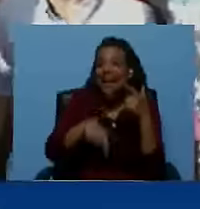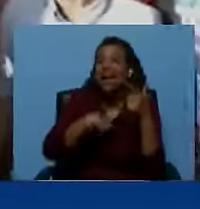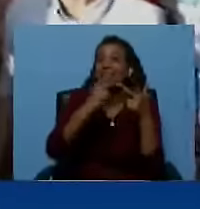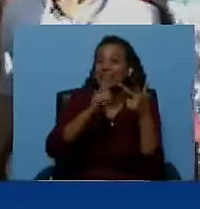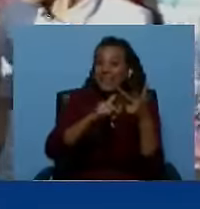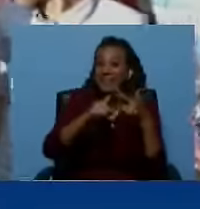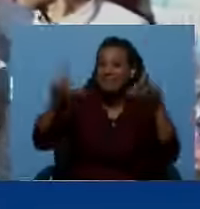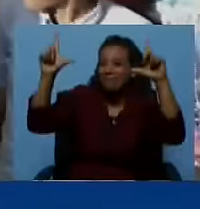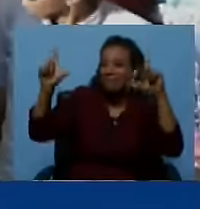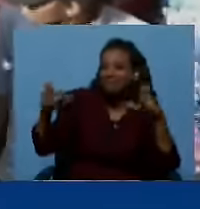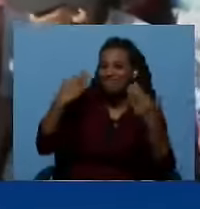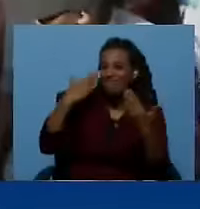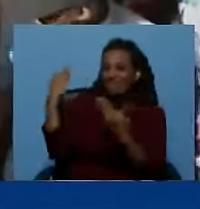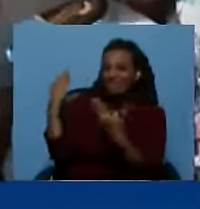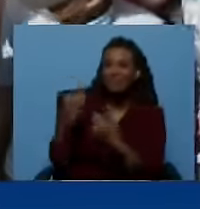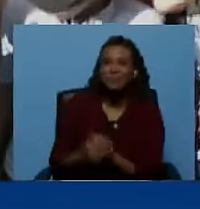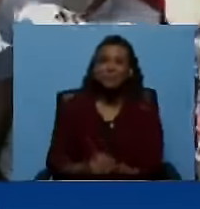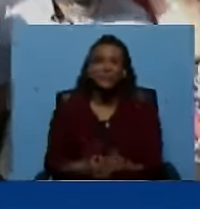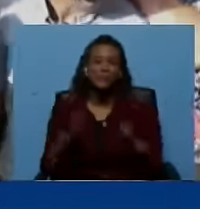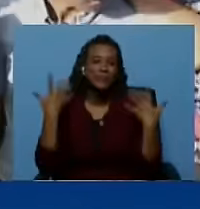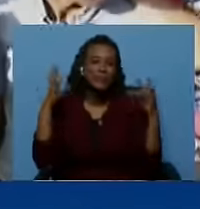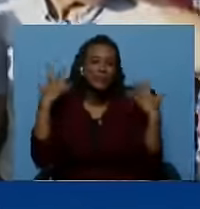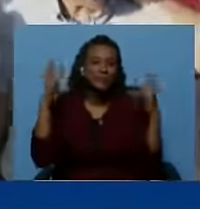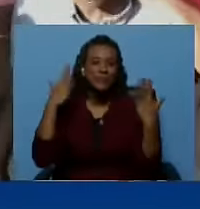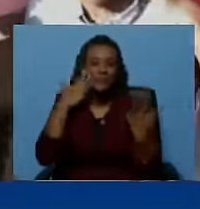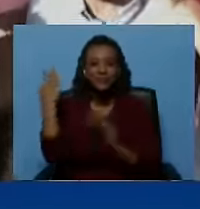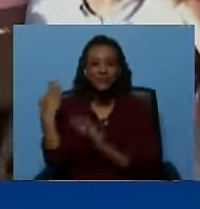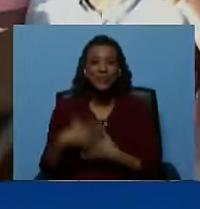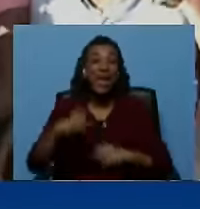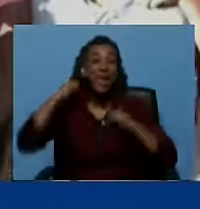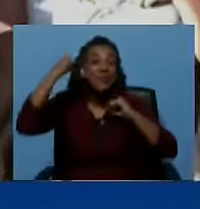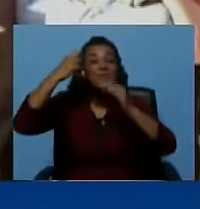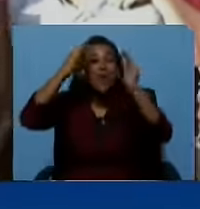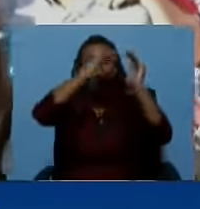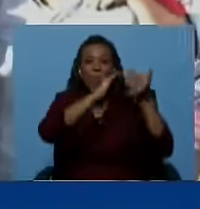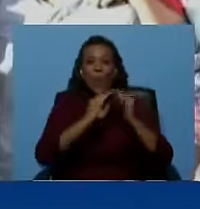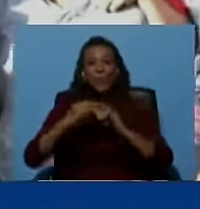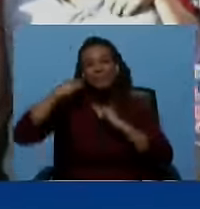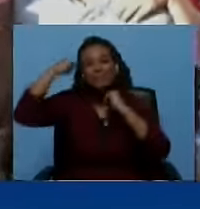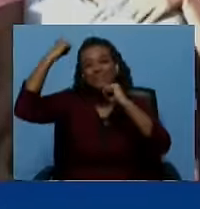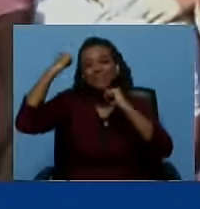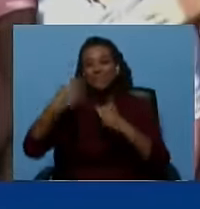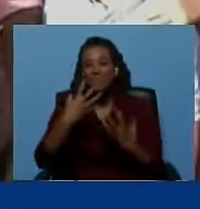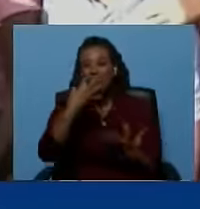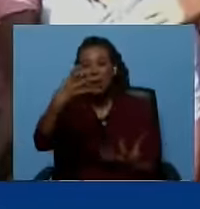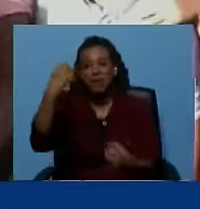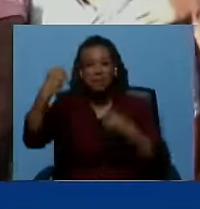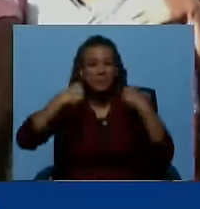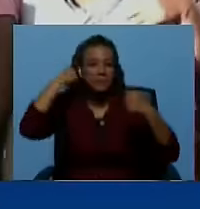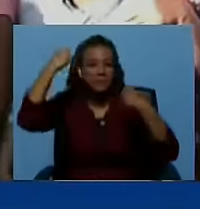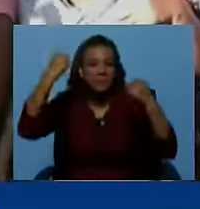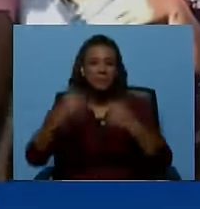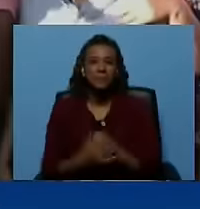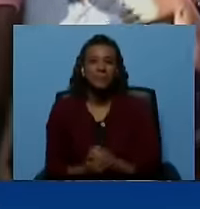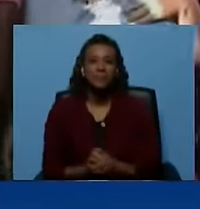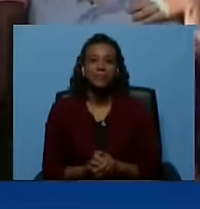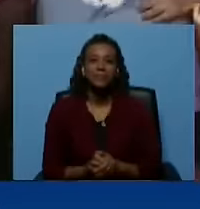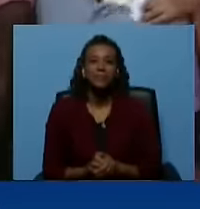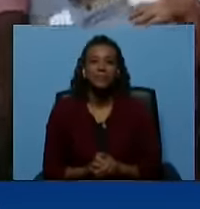a las 3 que vivan las comunas